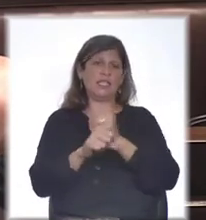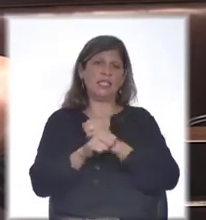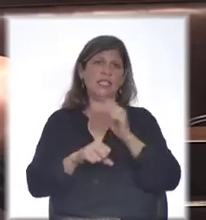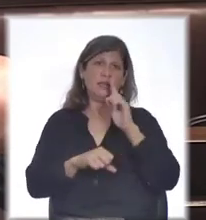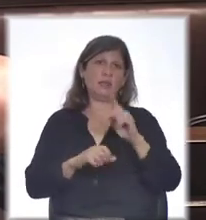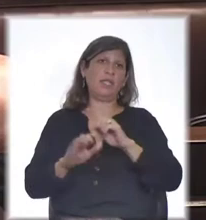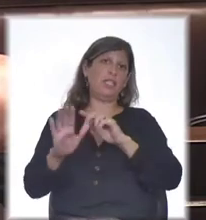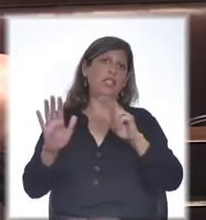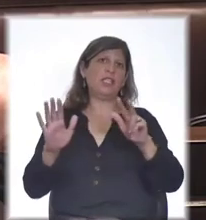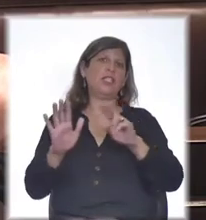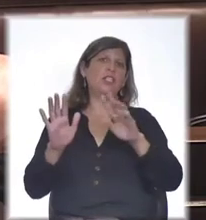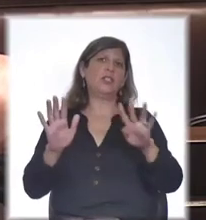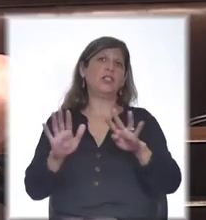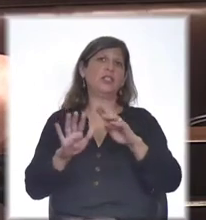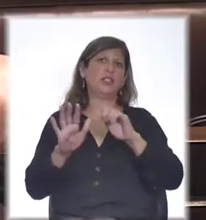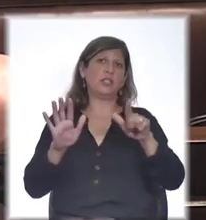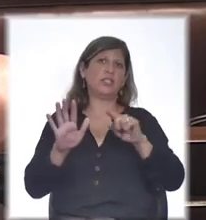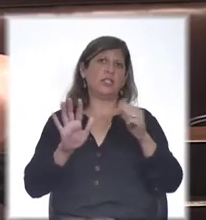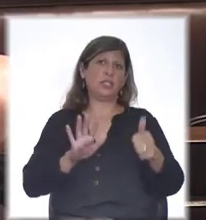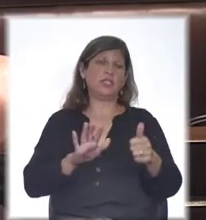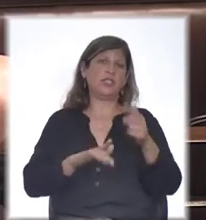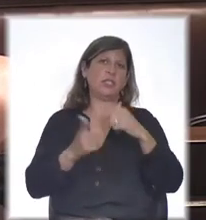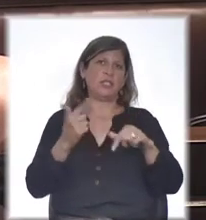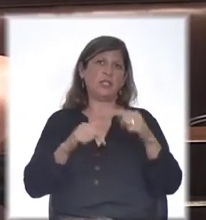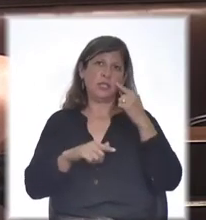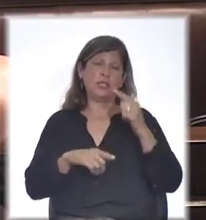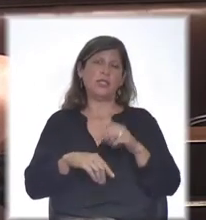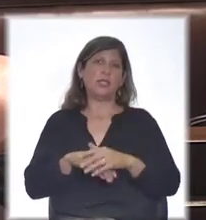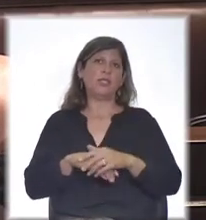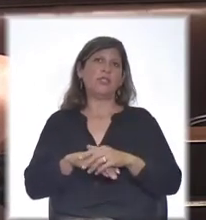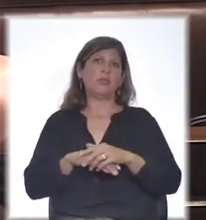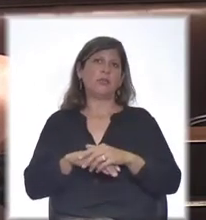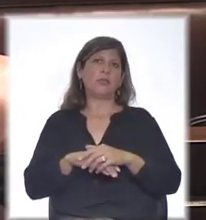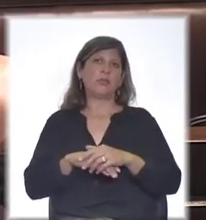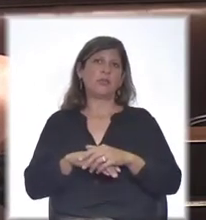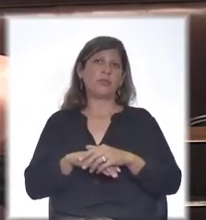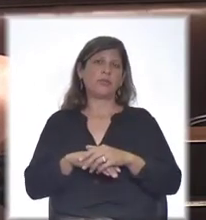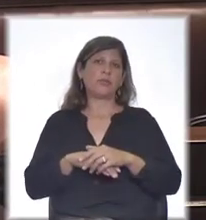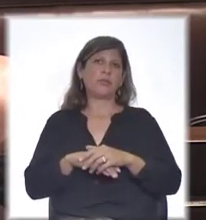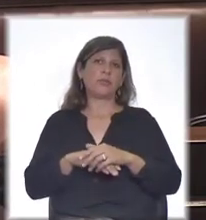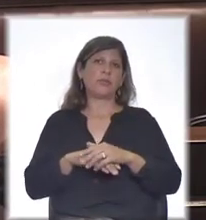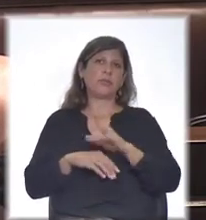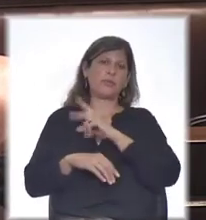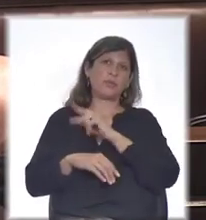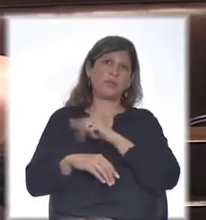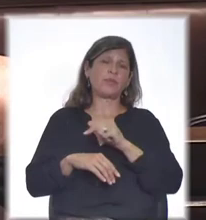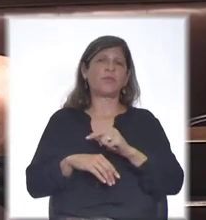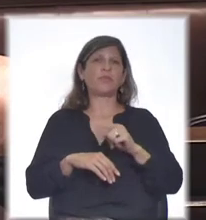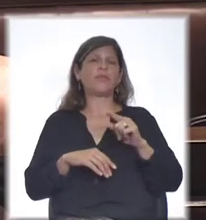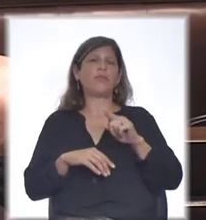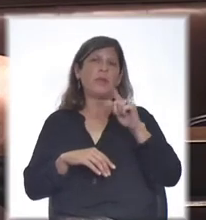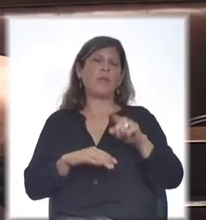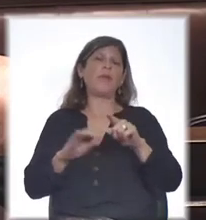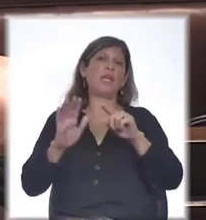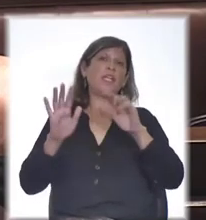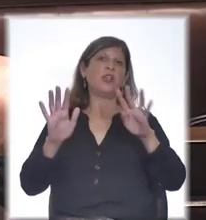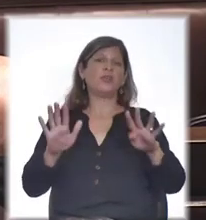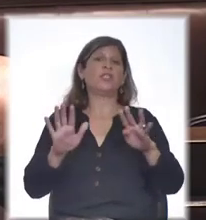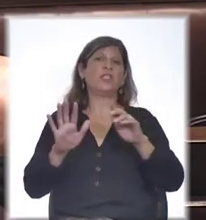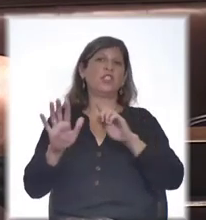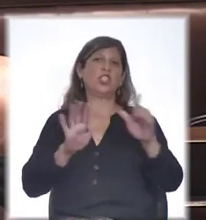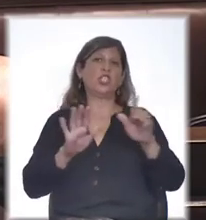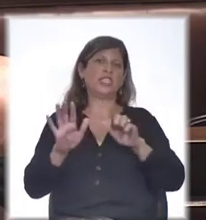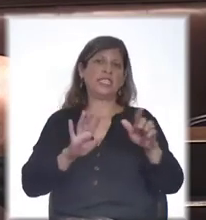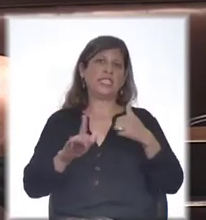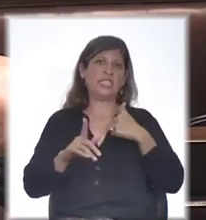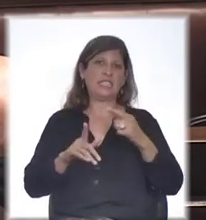y cuya vigencia empezó a regir en 1967. En diciembre de 1967, según expresa Corvo, la Comisión